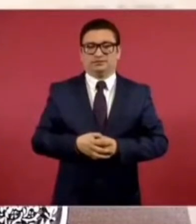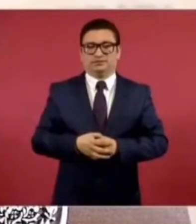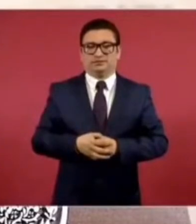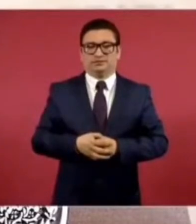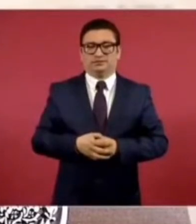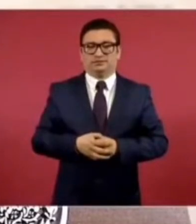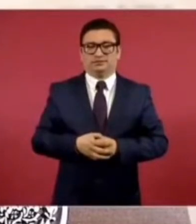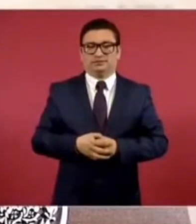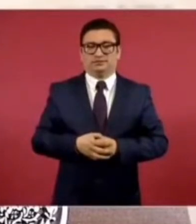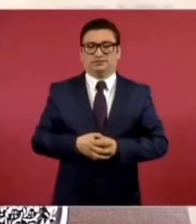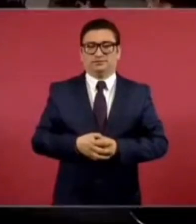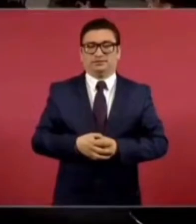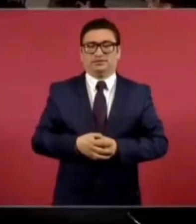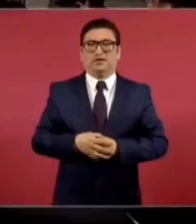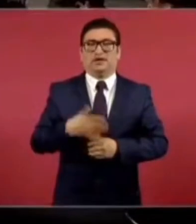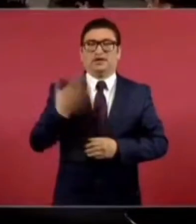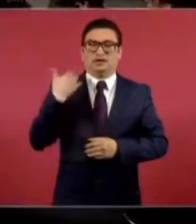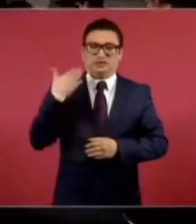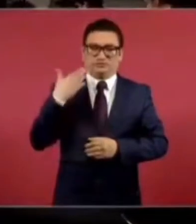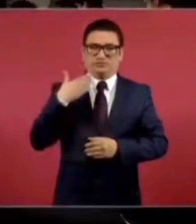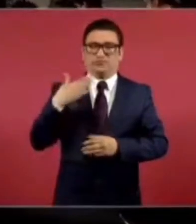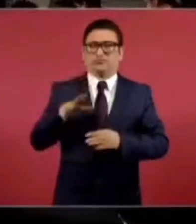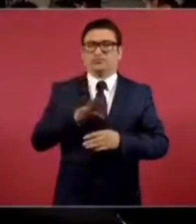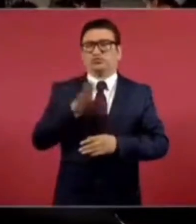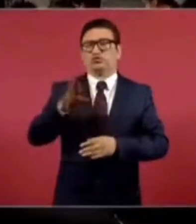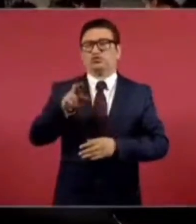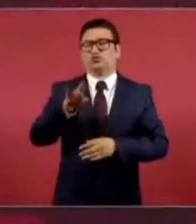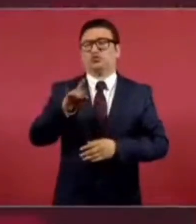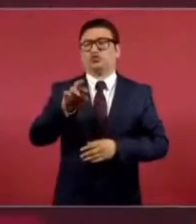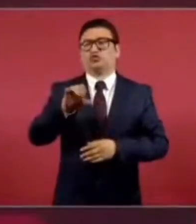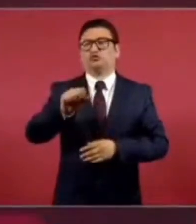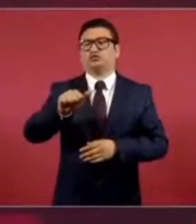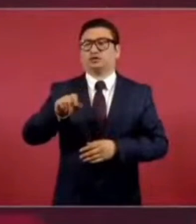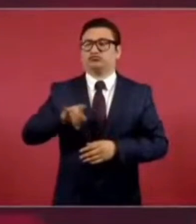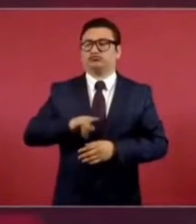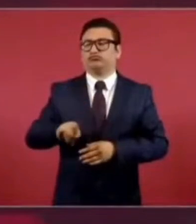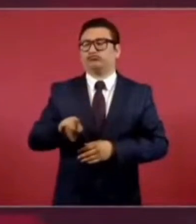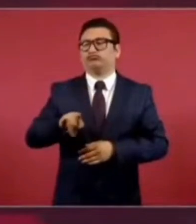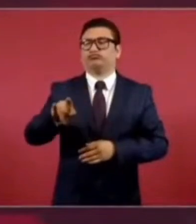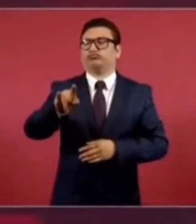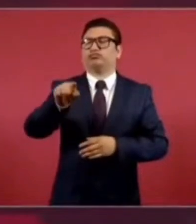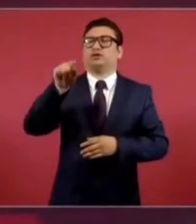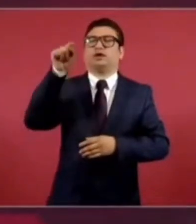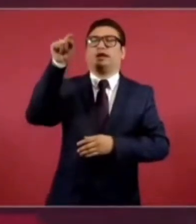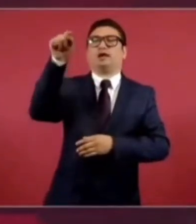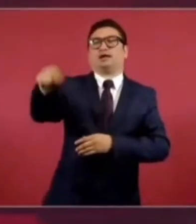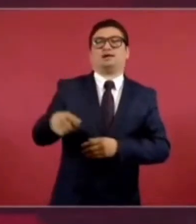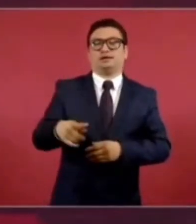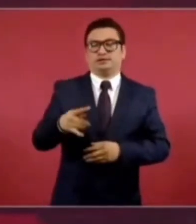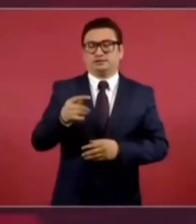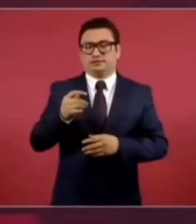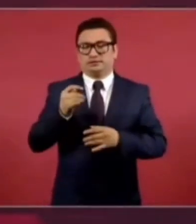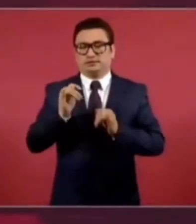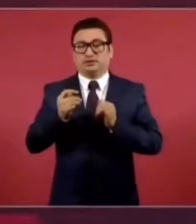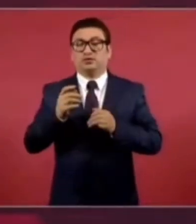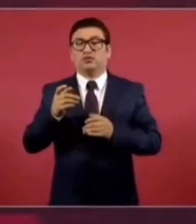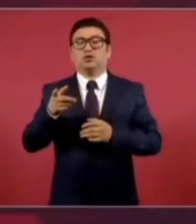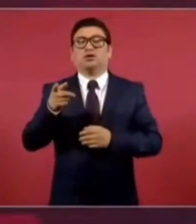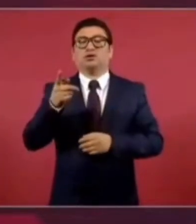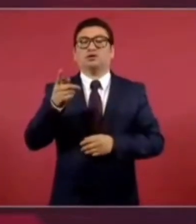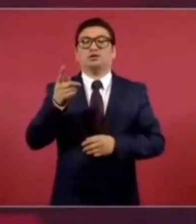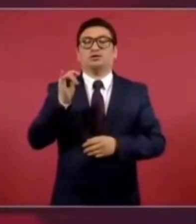y atravesó La Rumorosa sí llegó hasta Tijuana y por